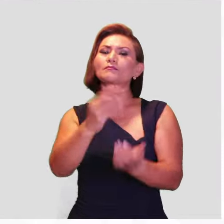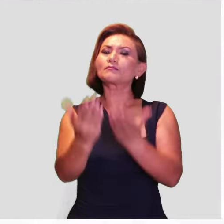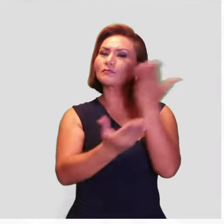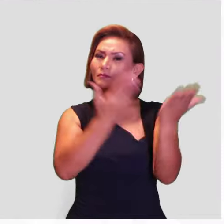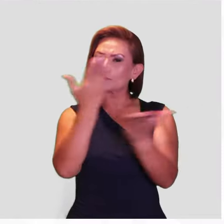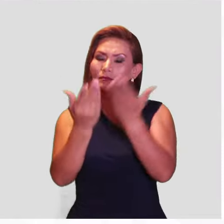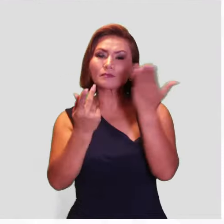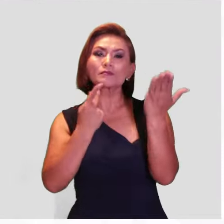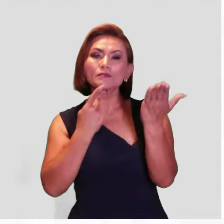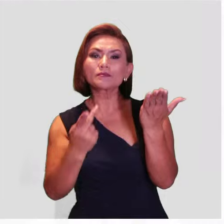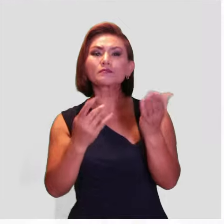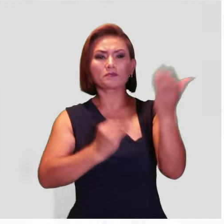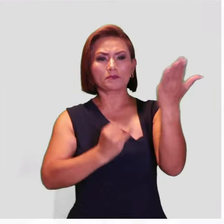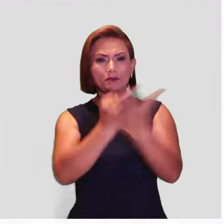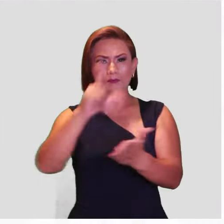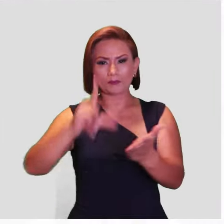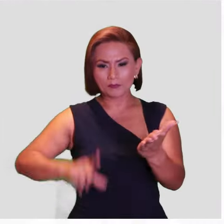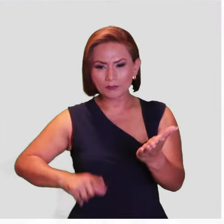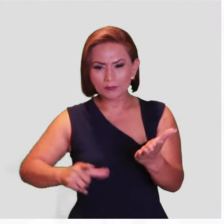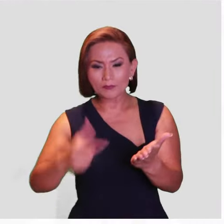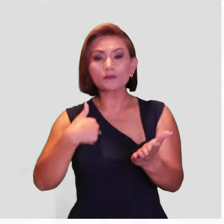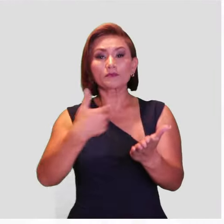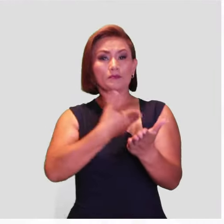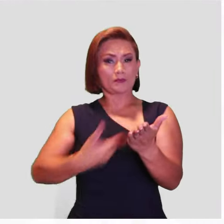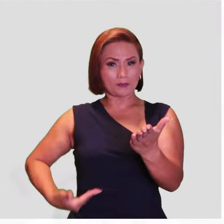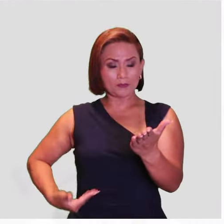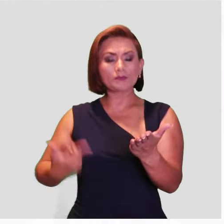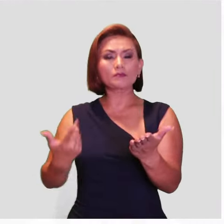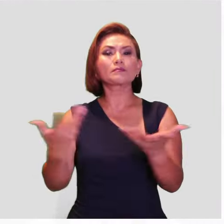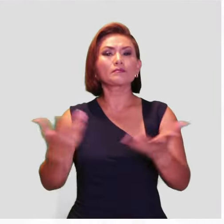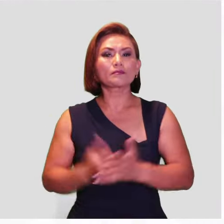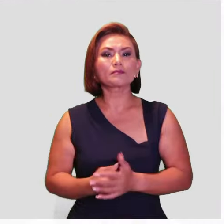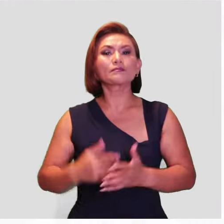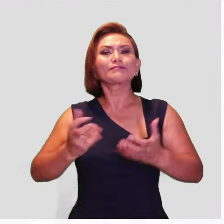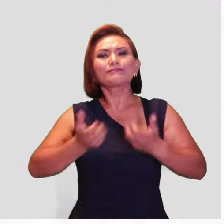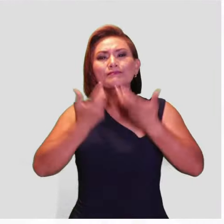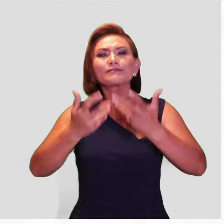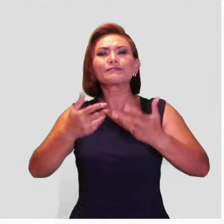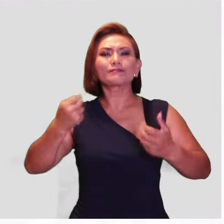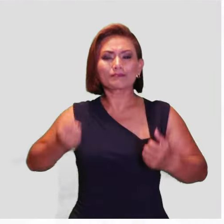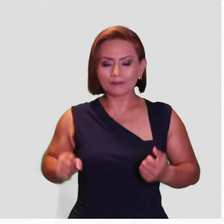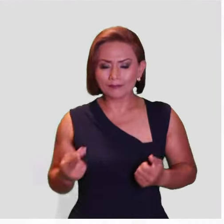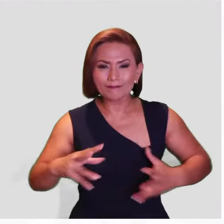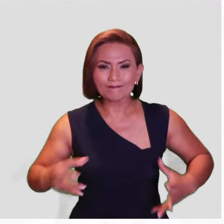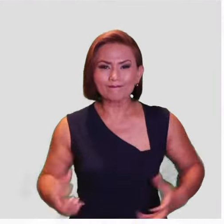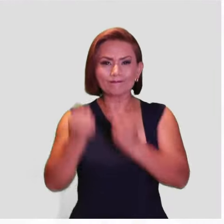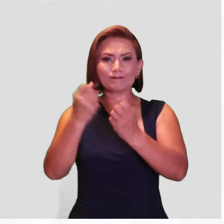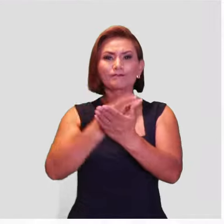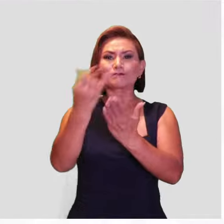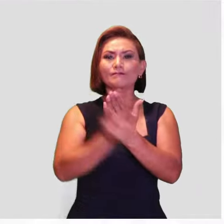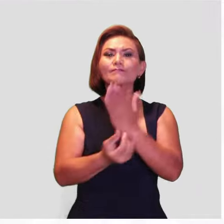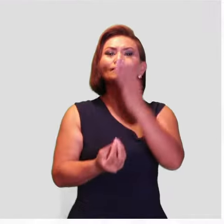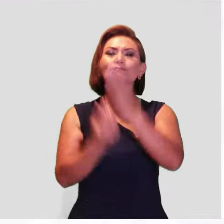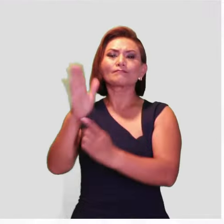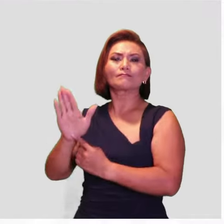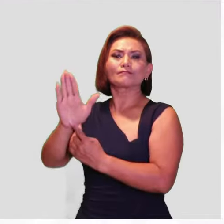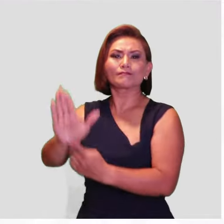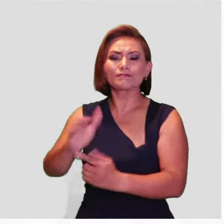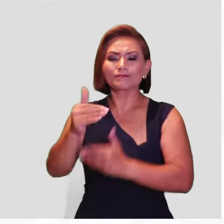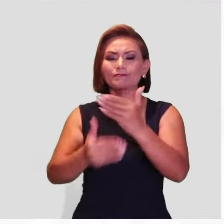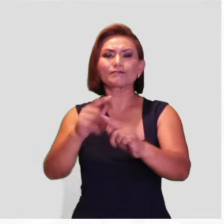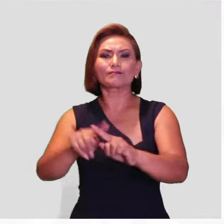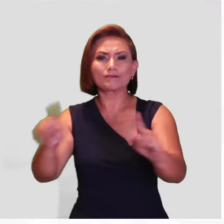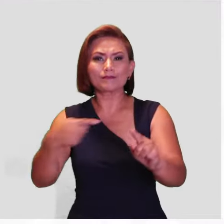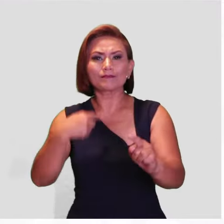y gestión gubernamental. Quiero ser presidente para rescatar a San Juan y brindarle un proyecto nuevo, diferente, de progreso y